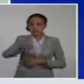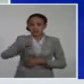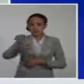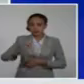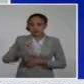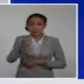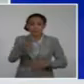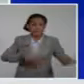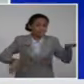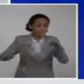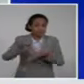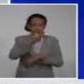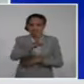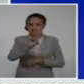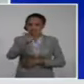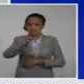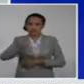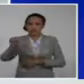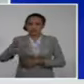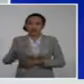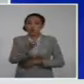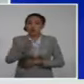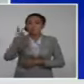Playa 27, igual que Marianao,